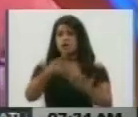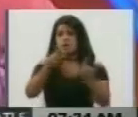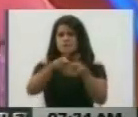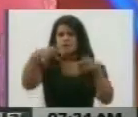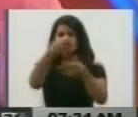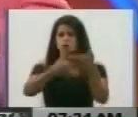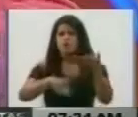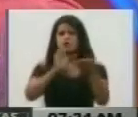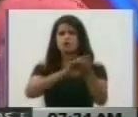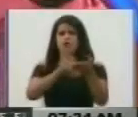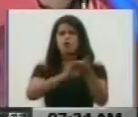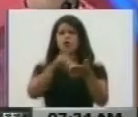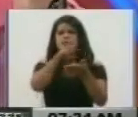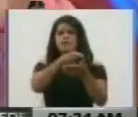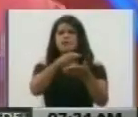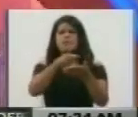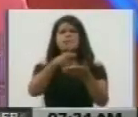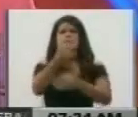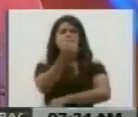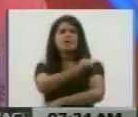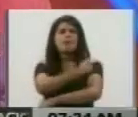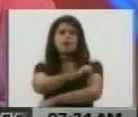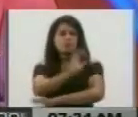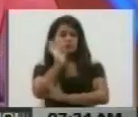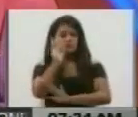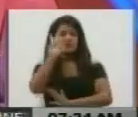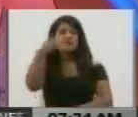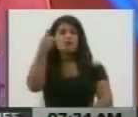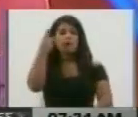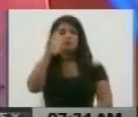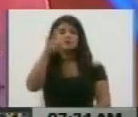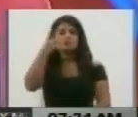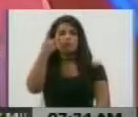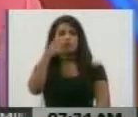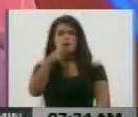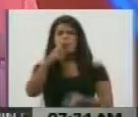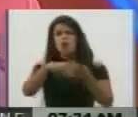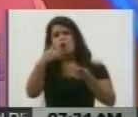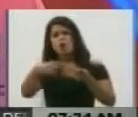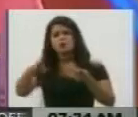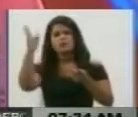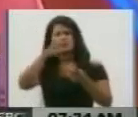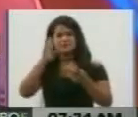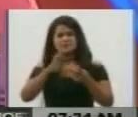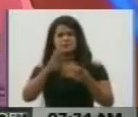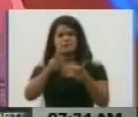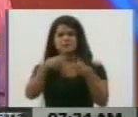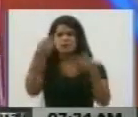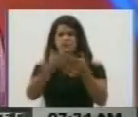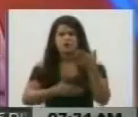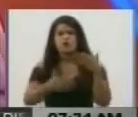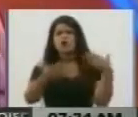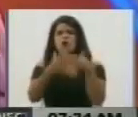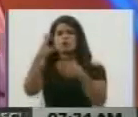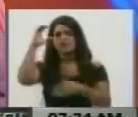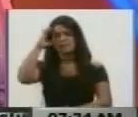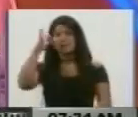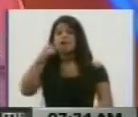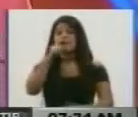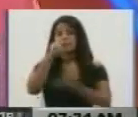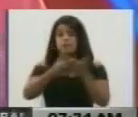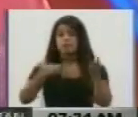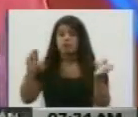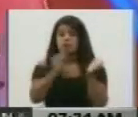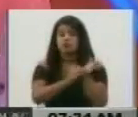de Sao Paulo o cualquier otro medio brasileño que tiene una posición tomada contra Dilma, acaban de informar